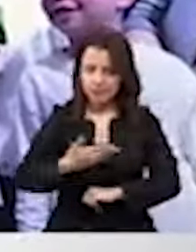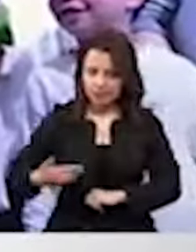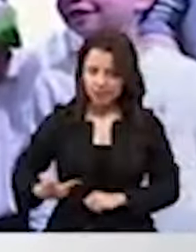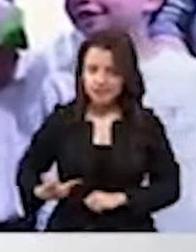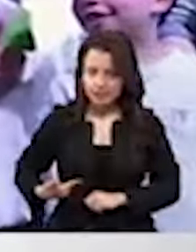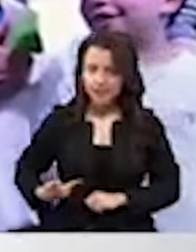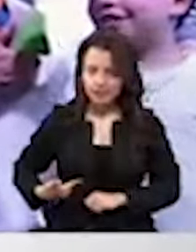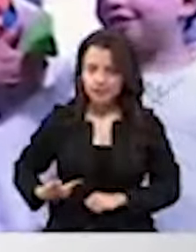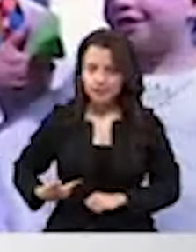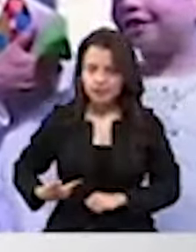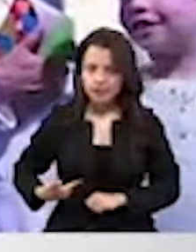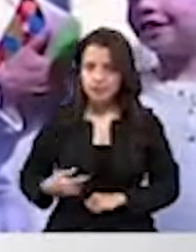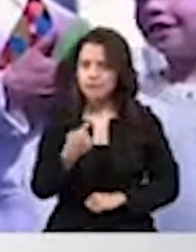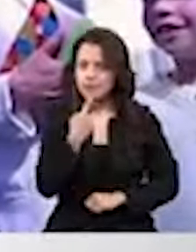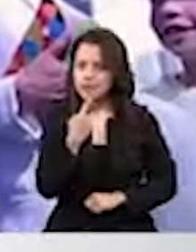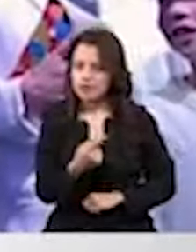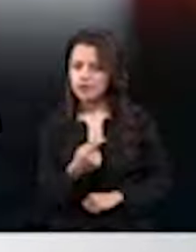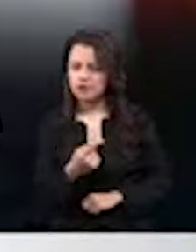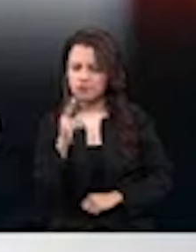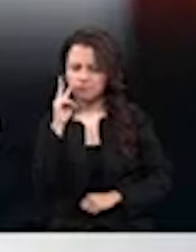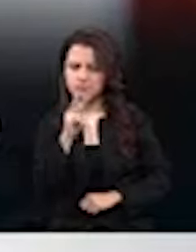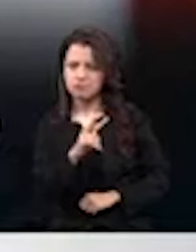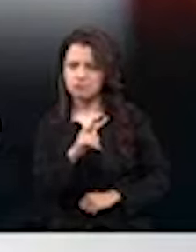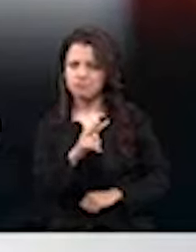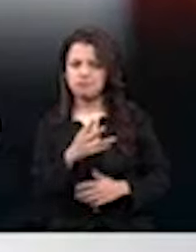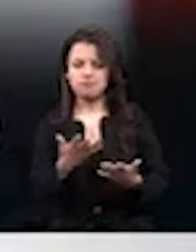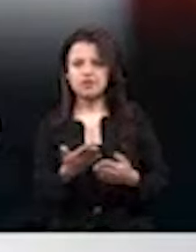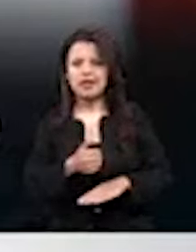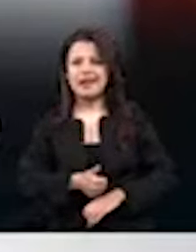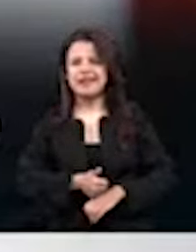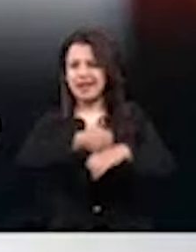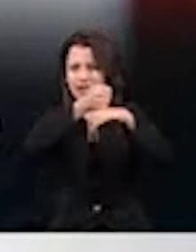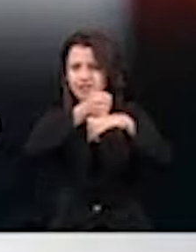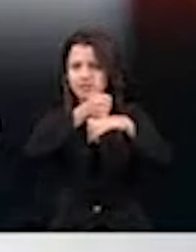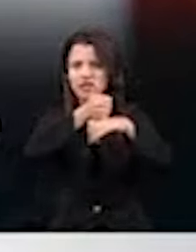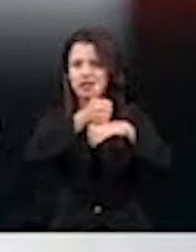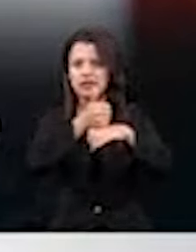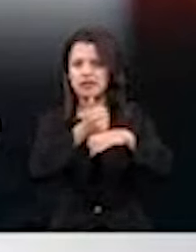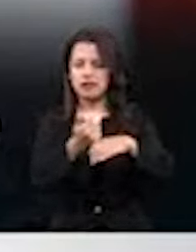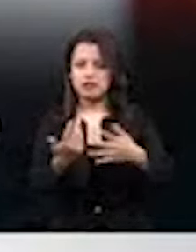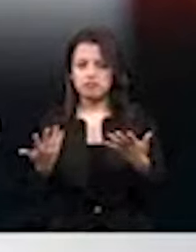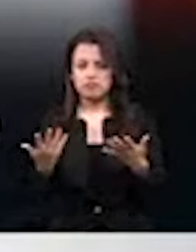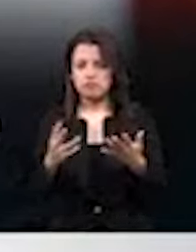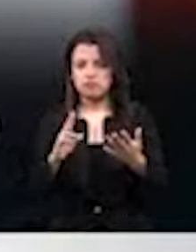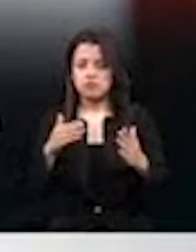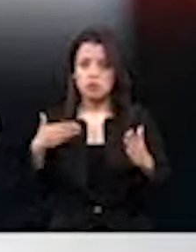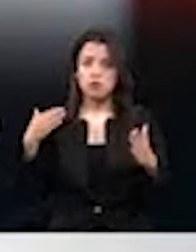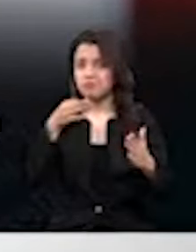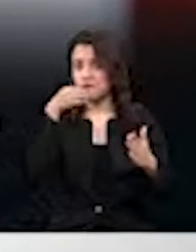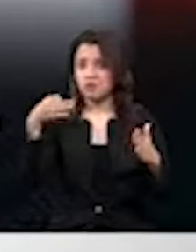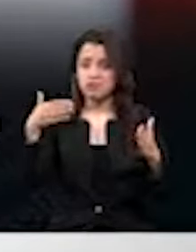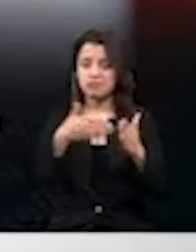consecuencias son para el gerente de la campaña en lo penal y en lo político, obviamente, para el